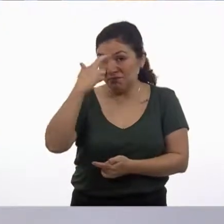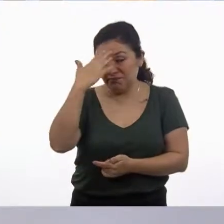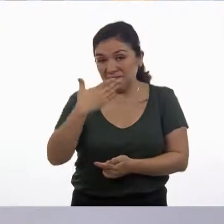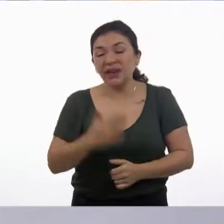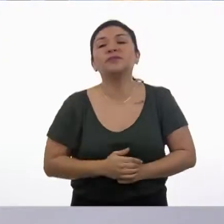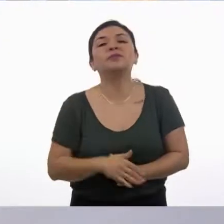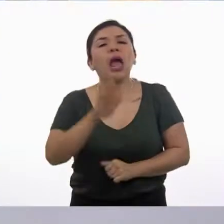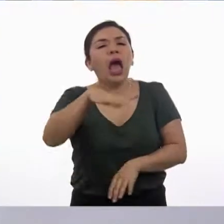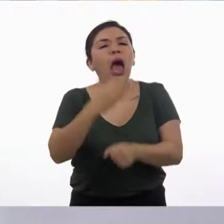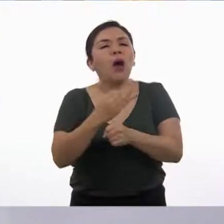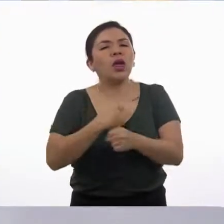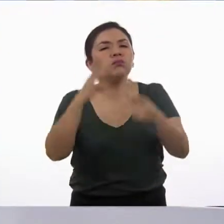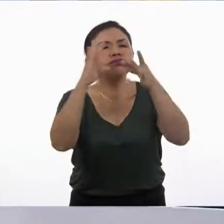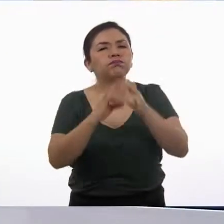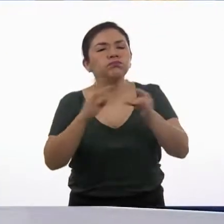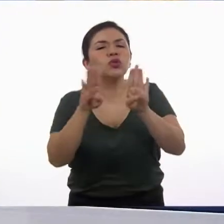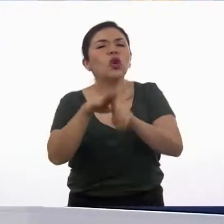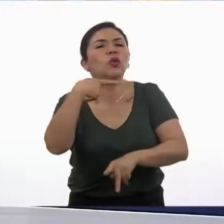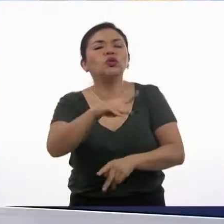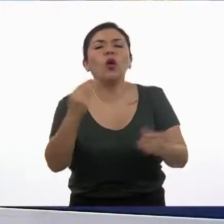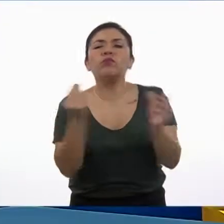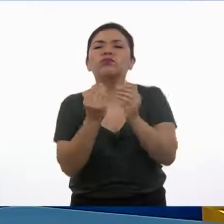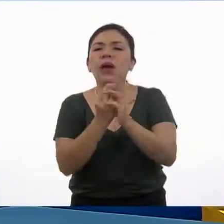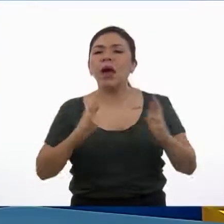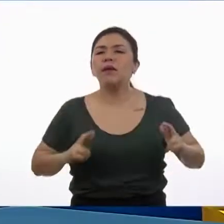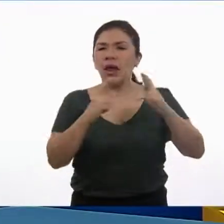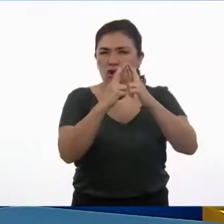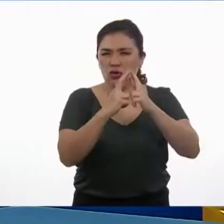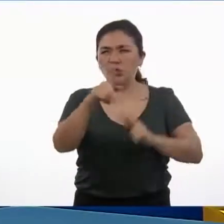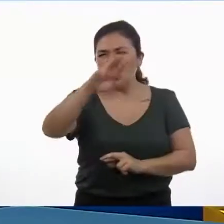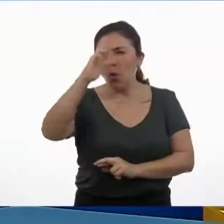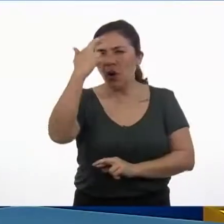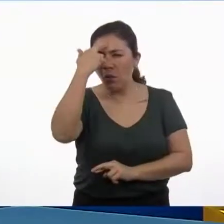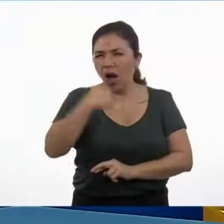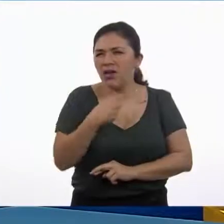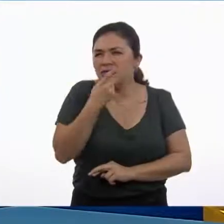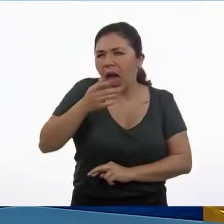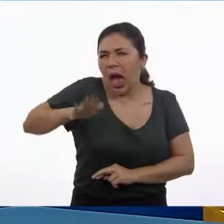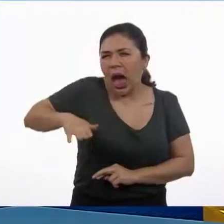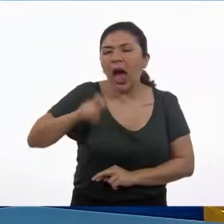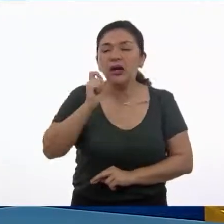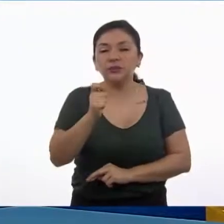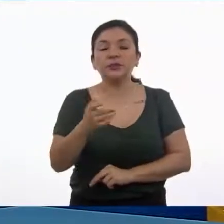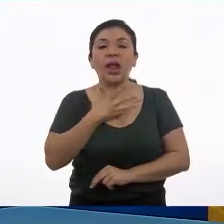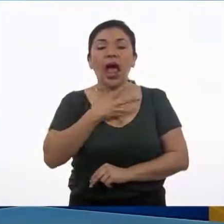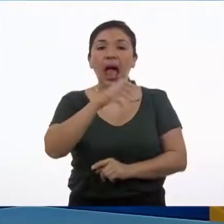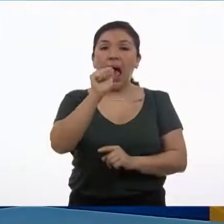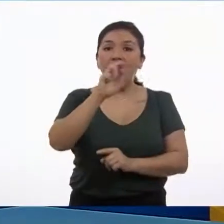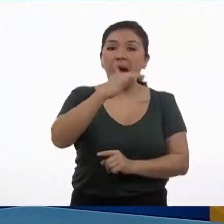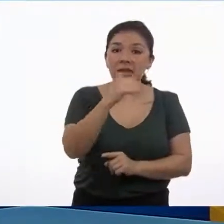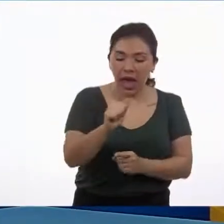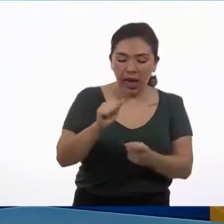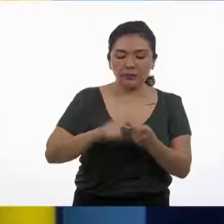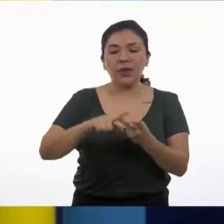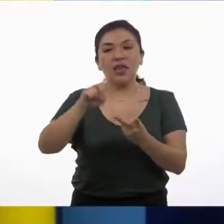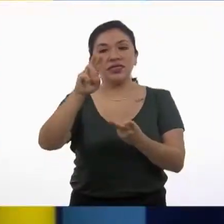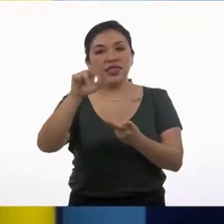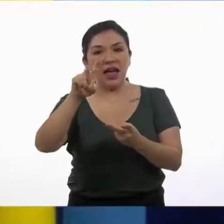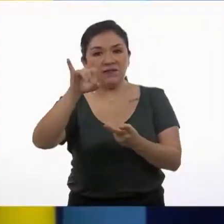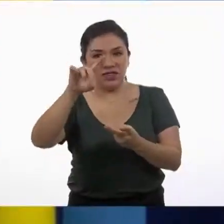a platicar un poco de su religión. ¿Recuerdas que habíamos comentado que están los arios y los drávidas?